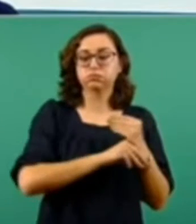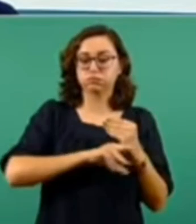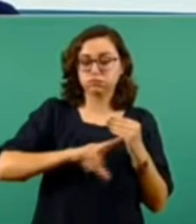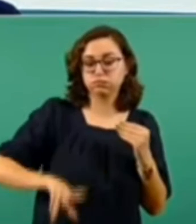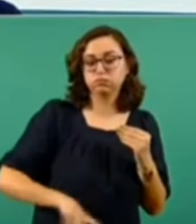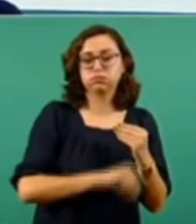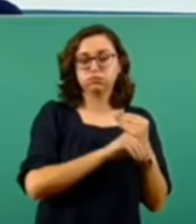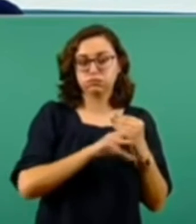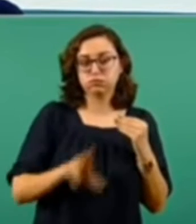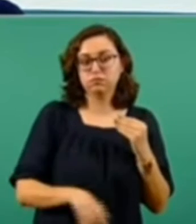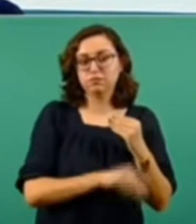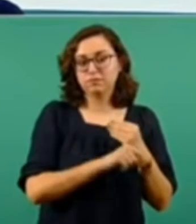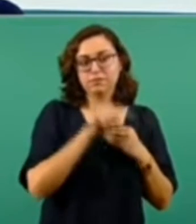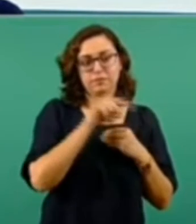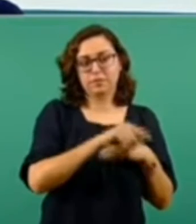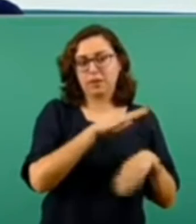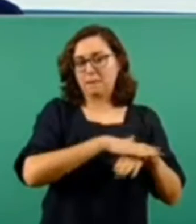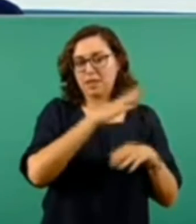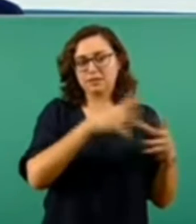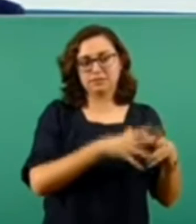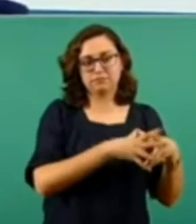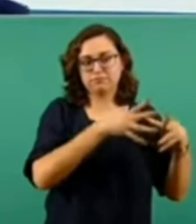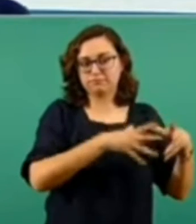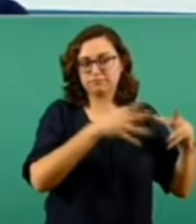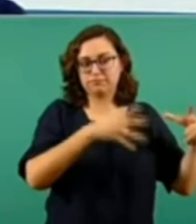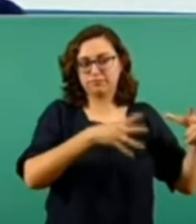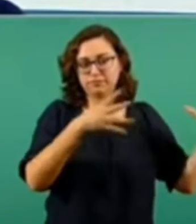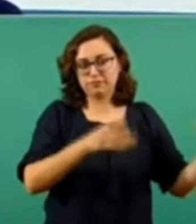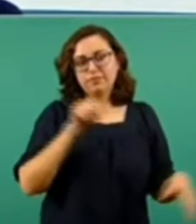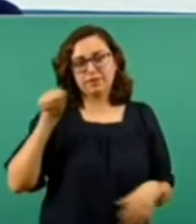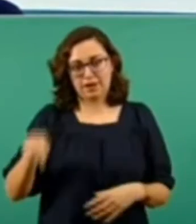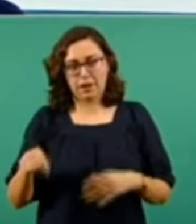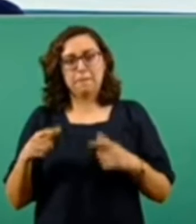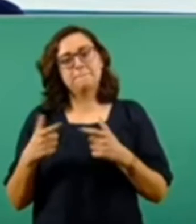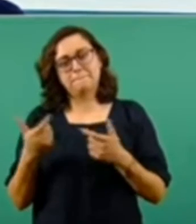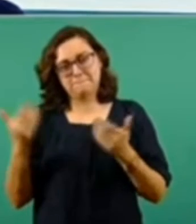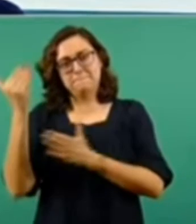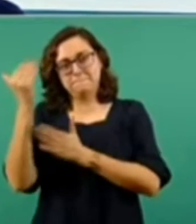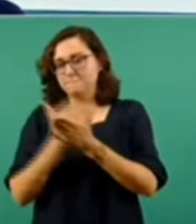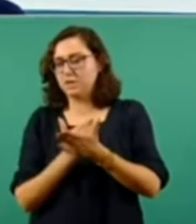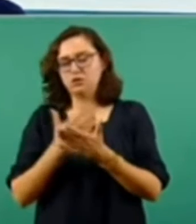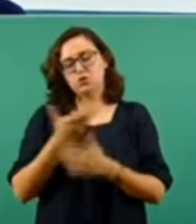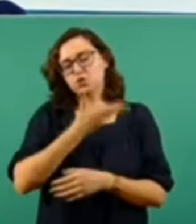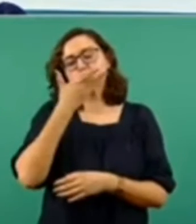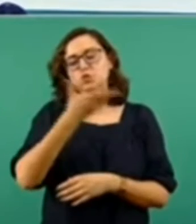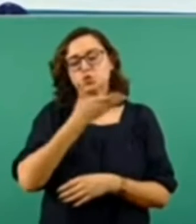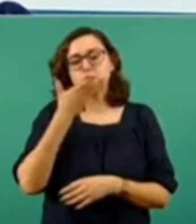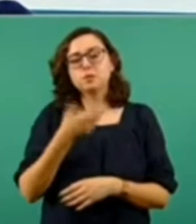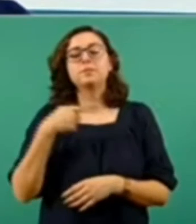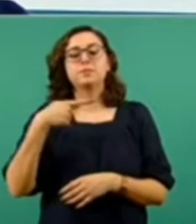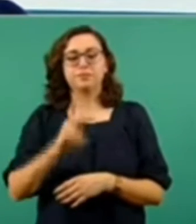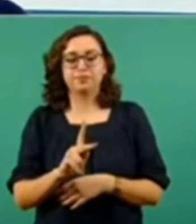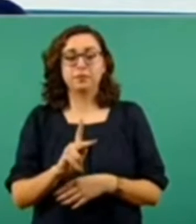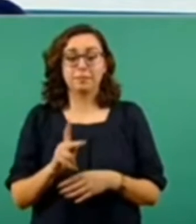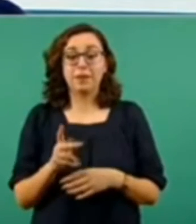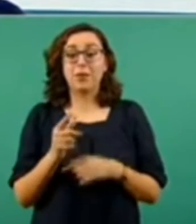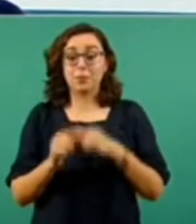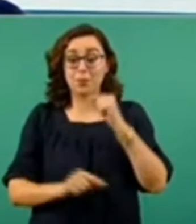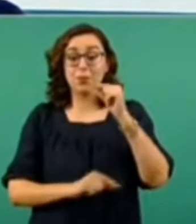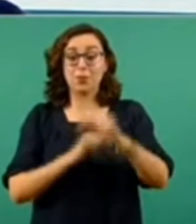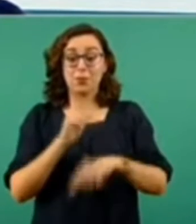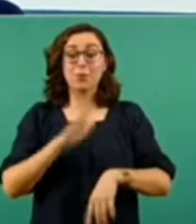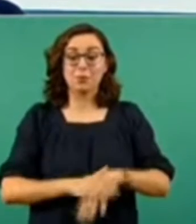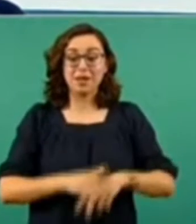básicamente siempre estaremos teniendo una diferencial de este tipo, pero lo que estaremos viendo es obviamente que se incremente el número